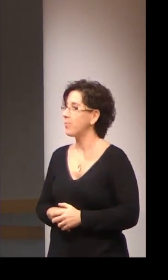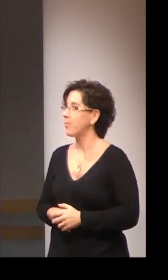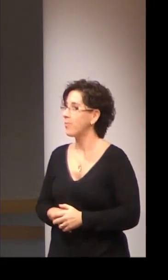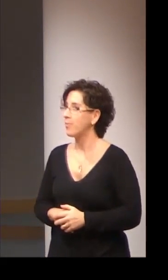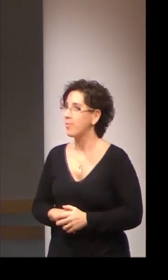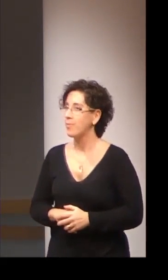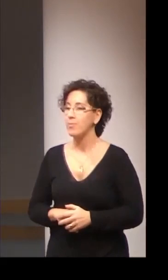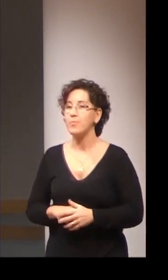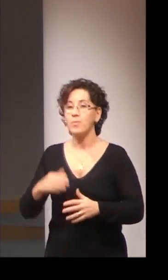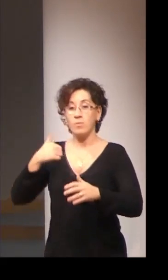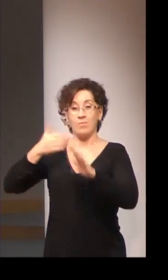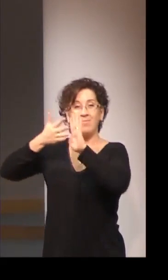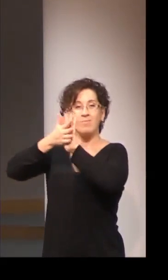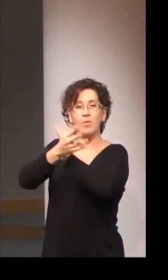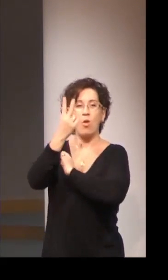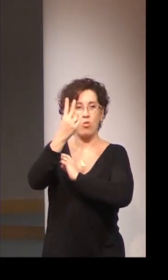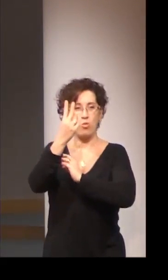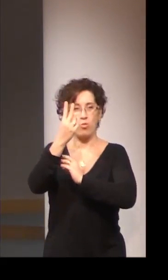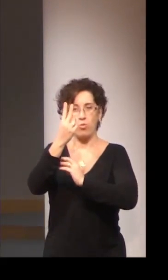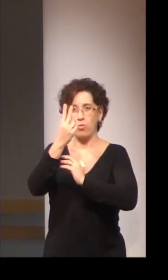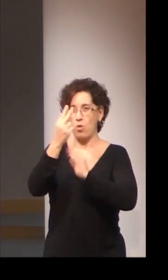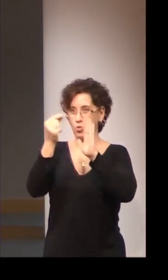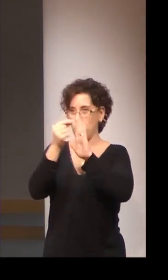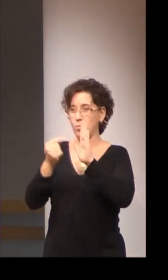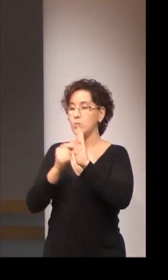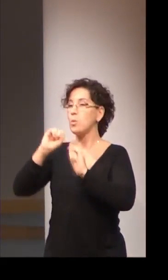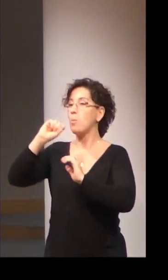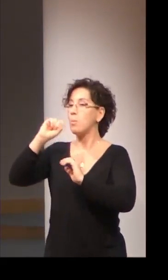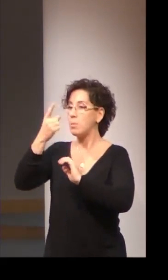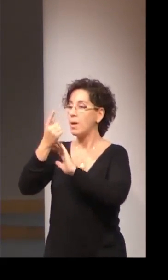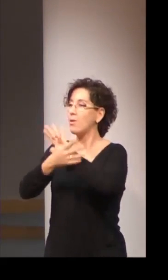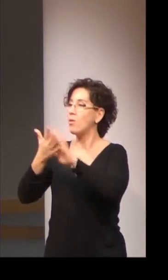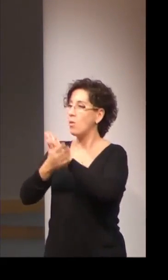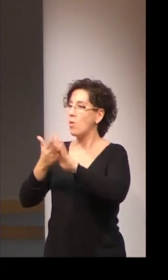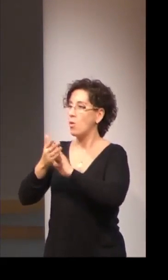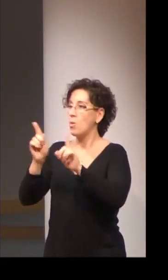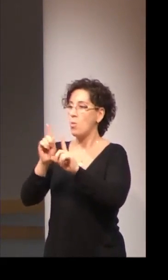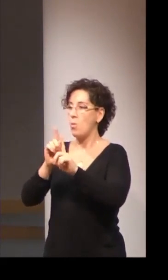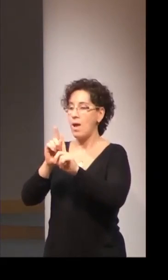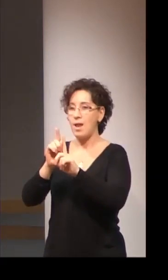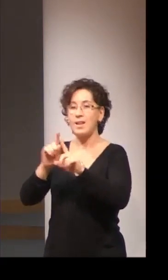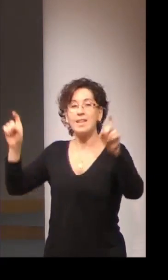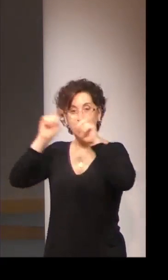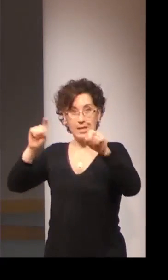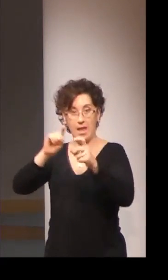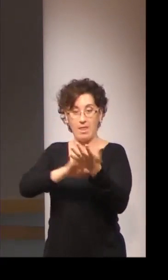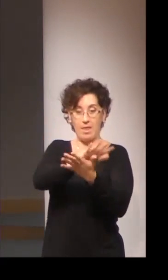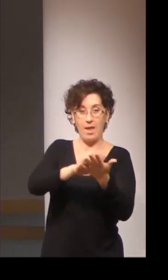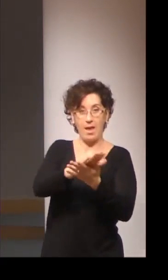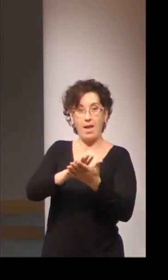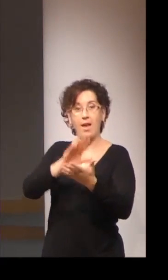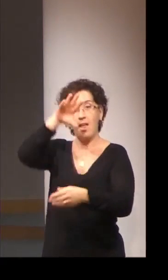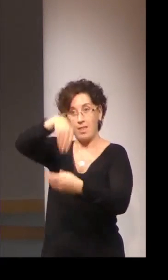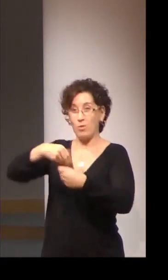seguirá dos pasos mencionaré el marco curricular de la enseñanza de lenguas en la formación pedagógica de los futuros